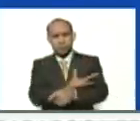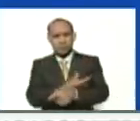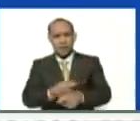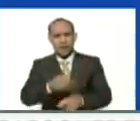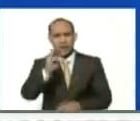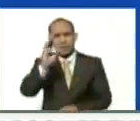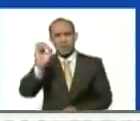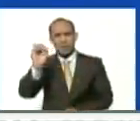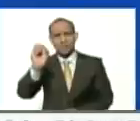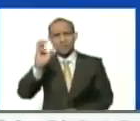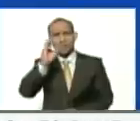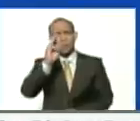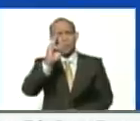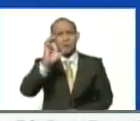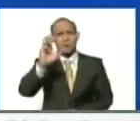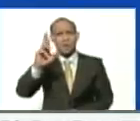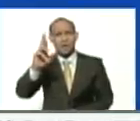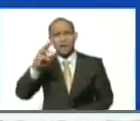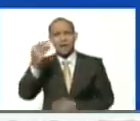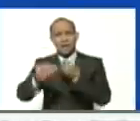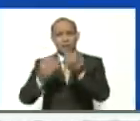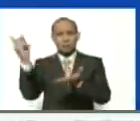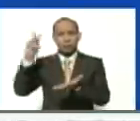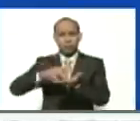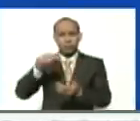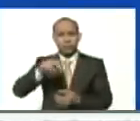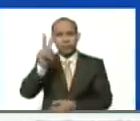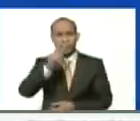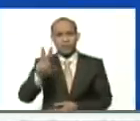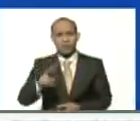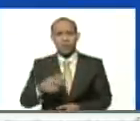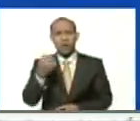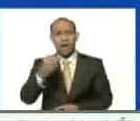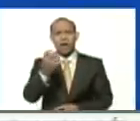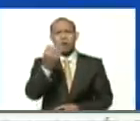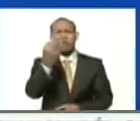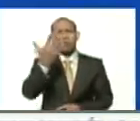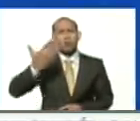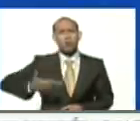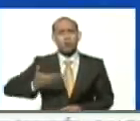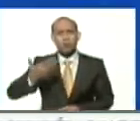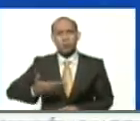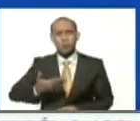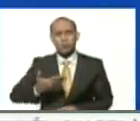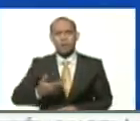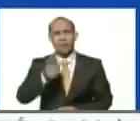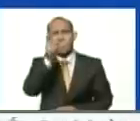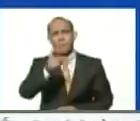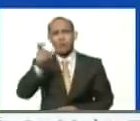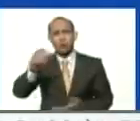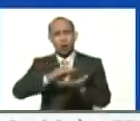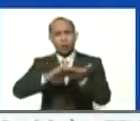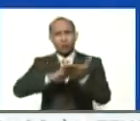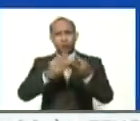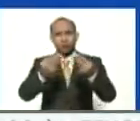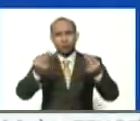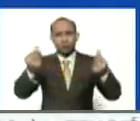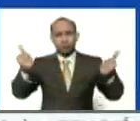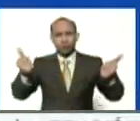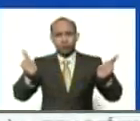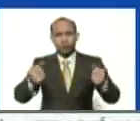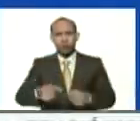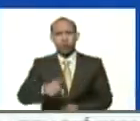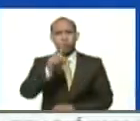a nuestro país hoy además un número muy importante y es que la tasa de recuperación se sitúa en un